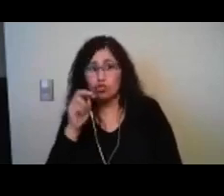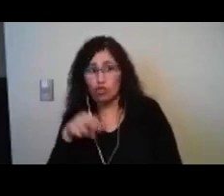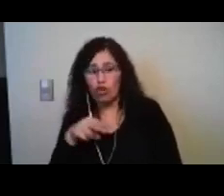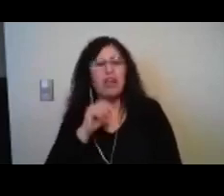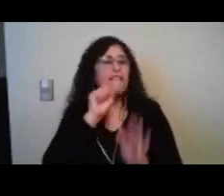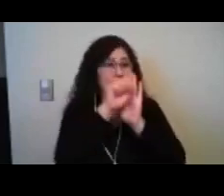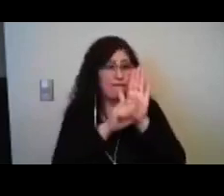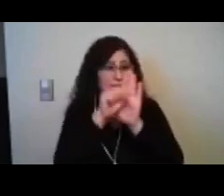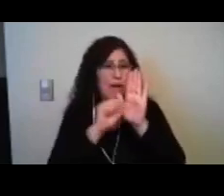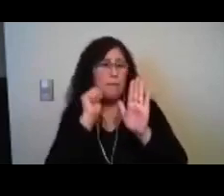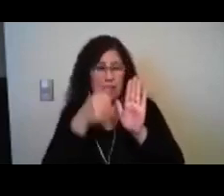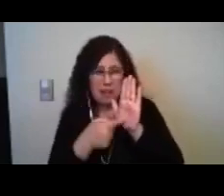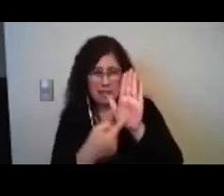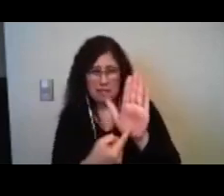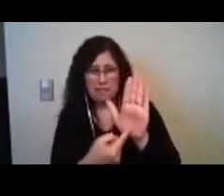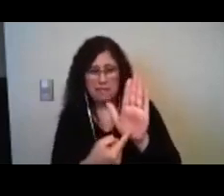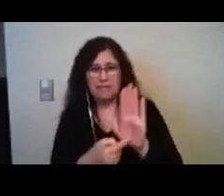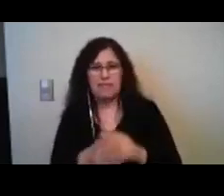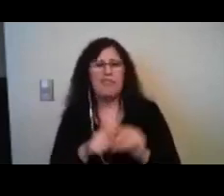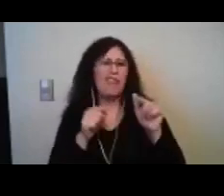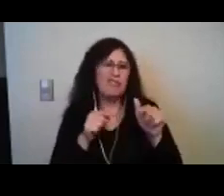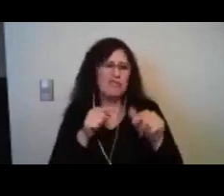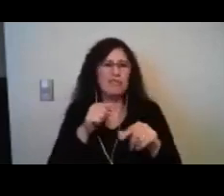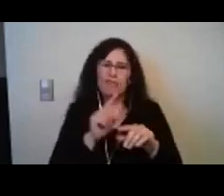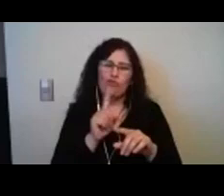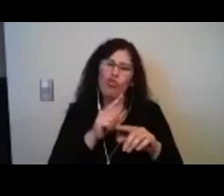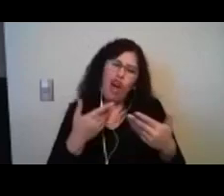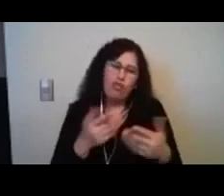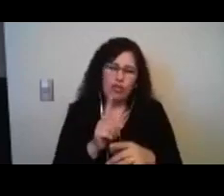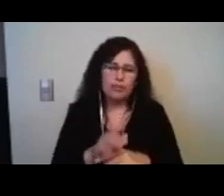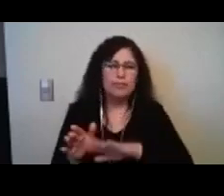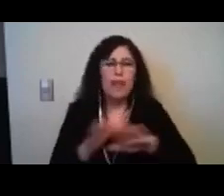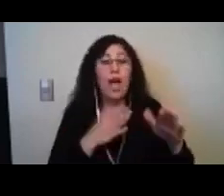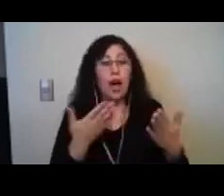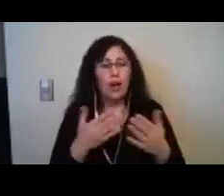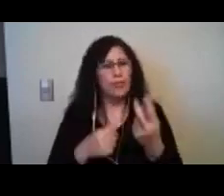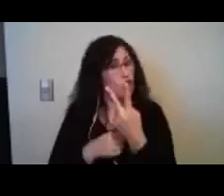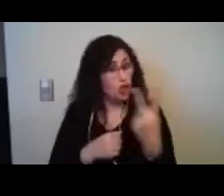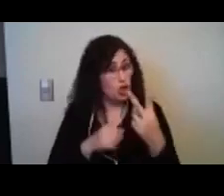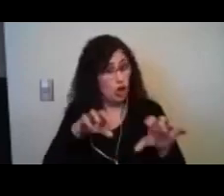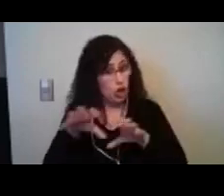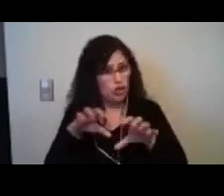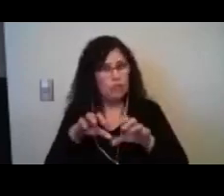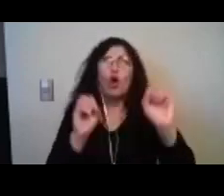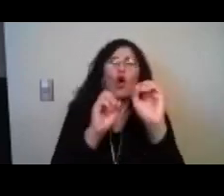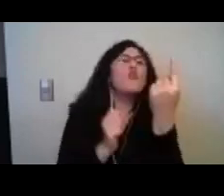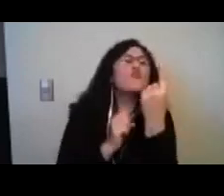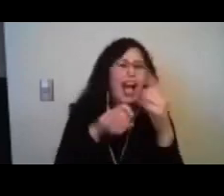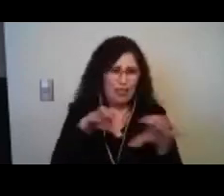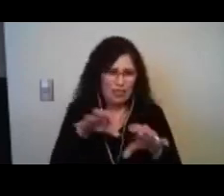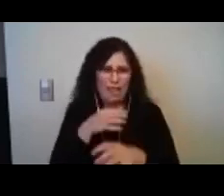vamos a ver en unos videos mañana, ¿ya? Ahora, hay dos cosas que son, una cosa que quiero además destacar,